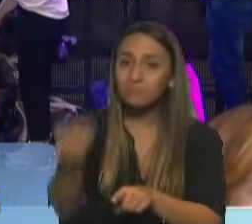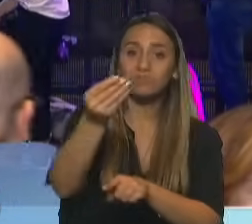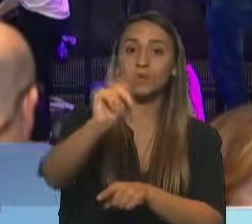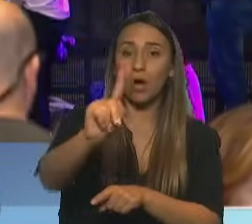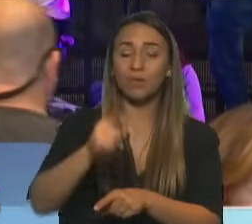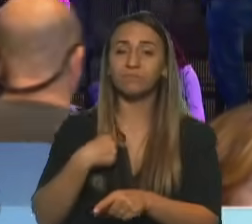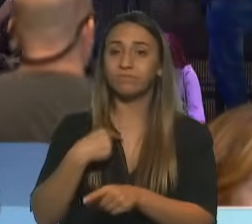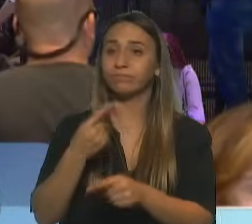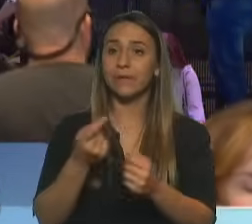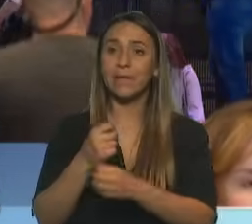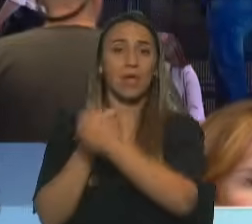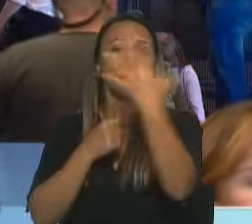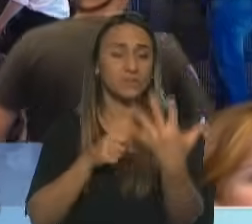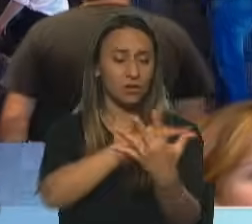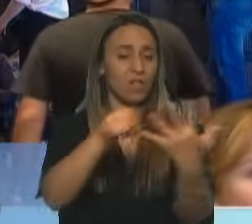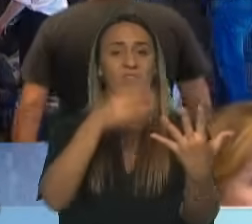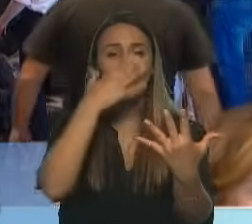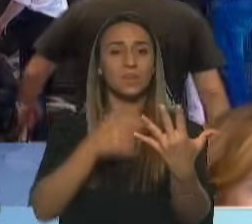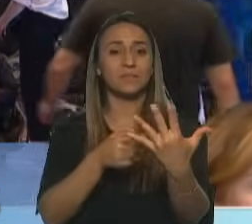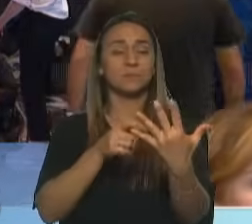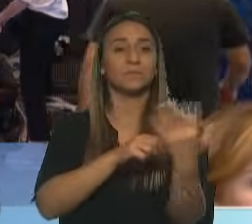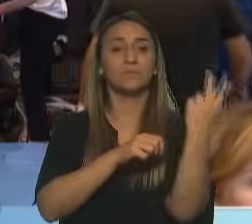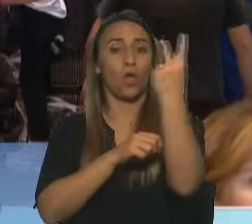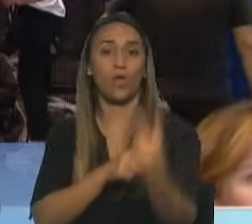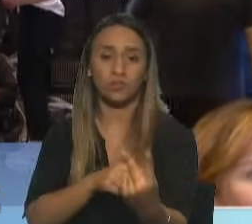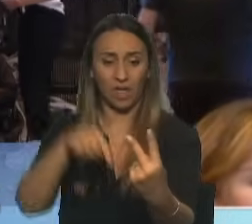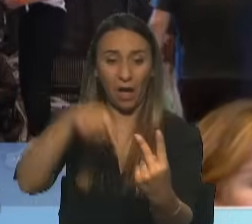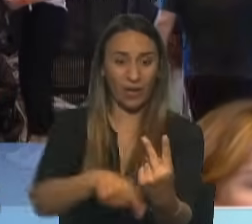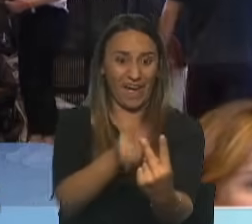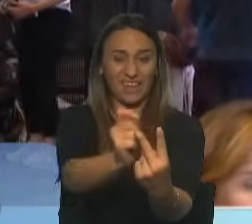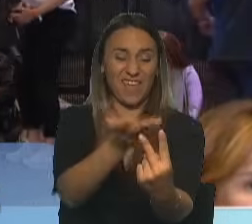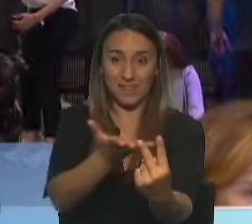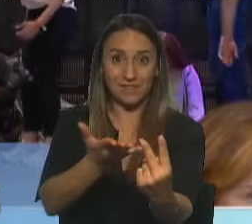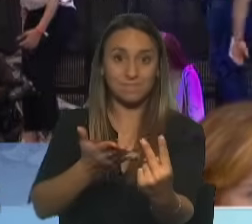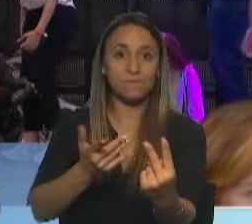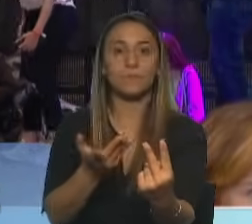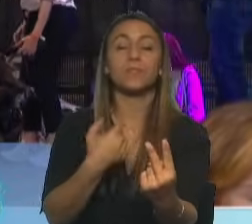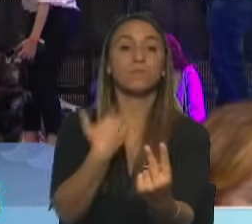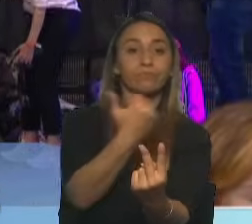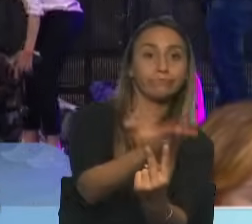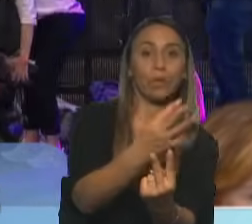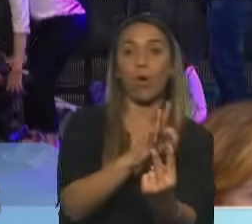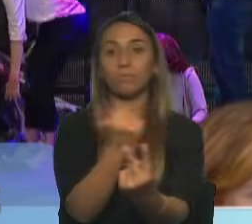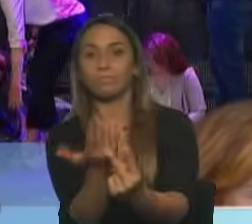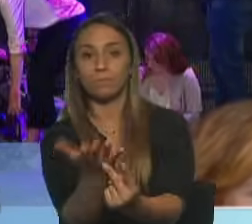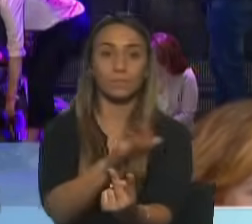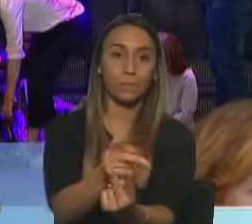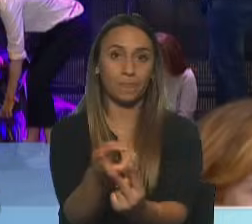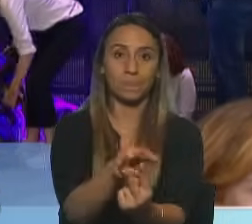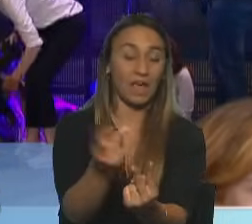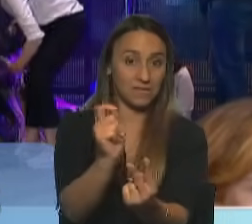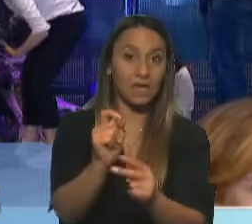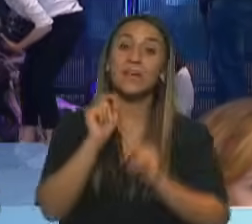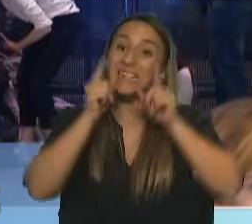es la opción que han elegido en el día de hoy? Bueno, lo vamos a saber, claro. Y también esta variante de la mayor participación, Vero, la